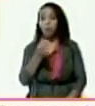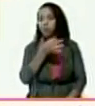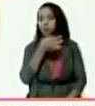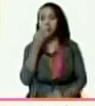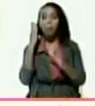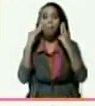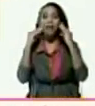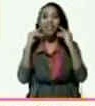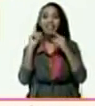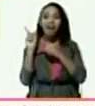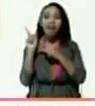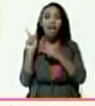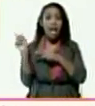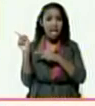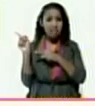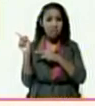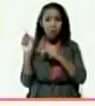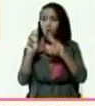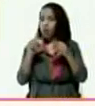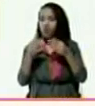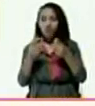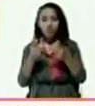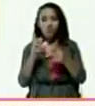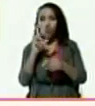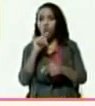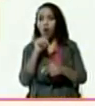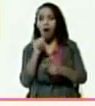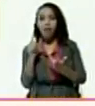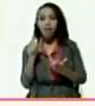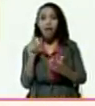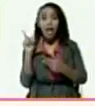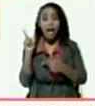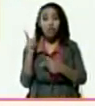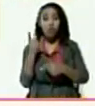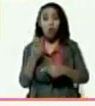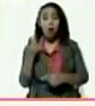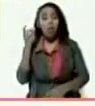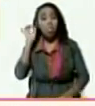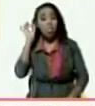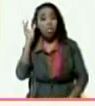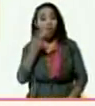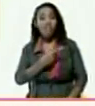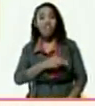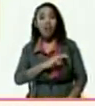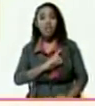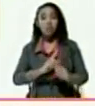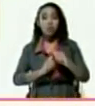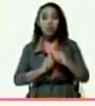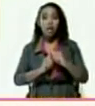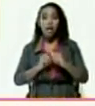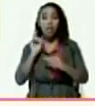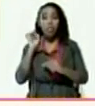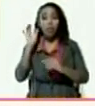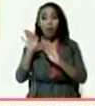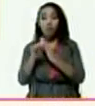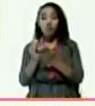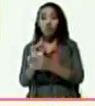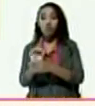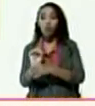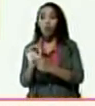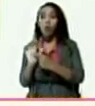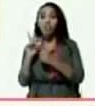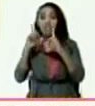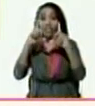nuevo. Montar sus falsos positivos, en hacerle creer al mundo que una cosa está pasando, en agarrar un